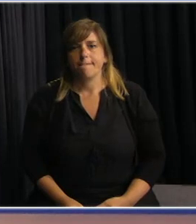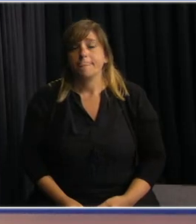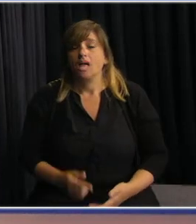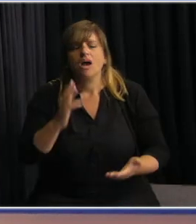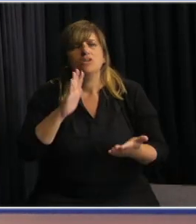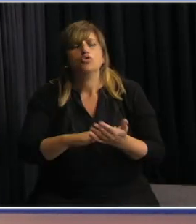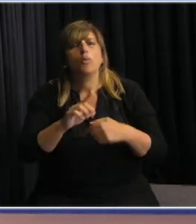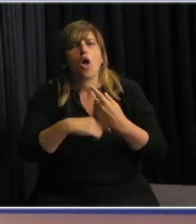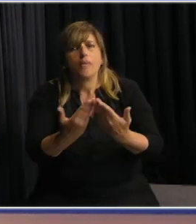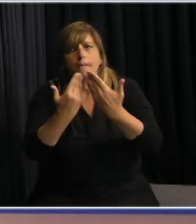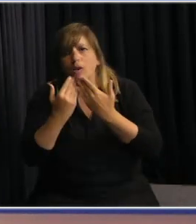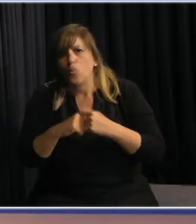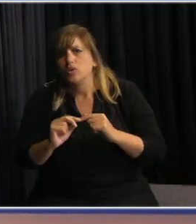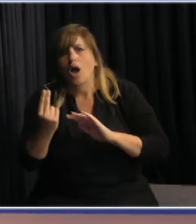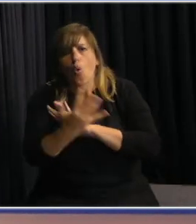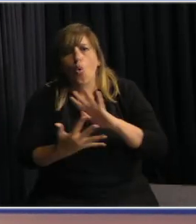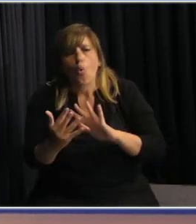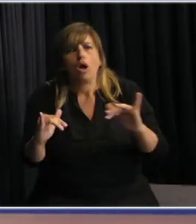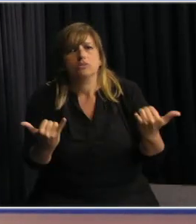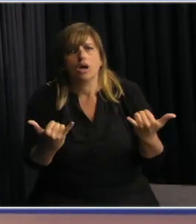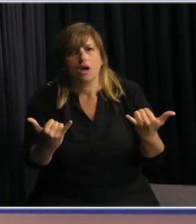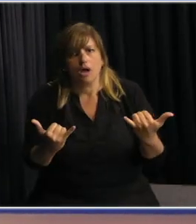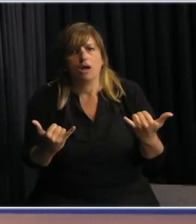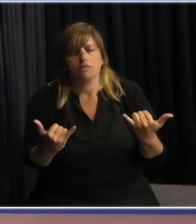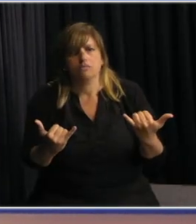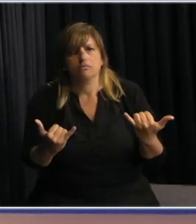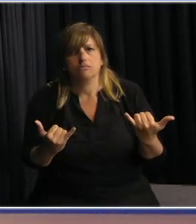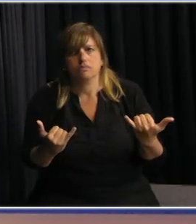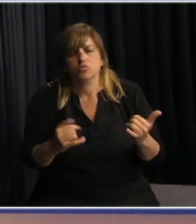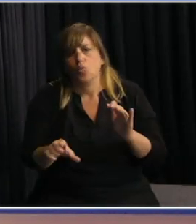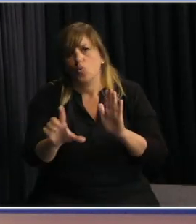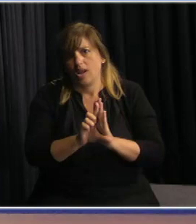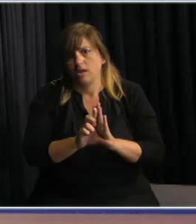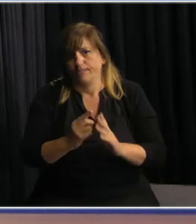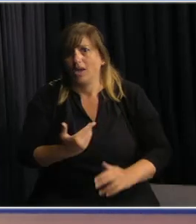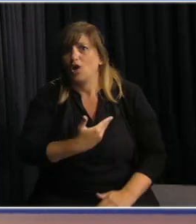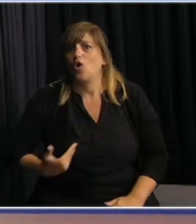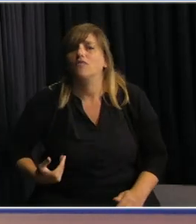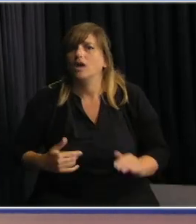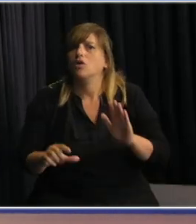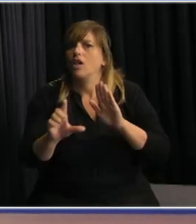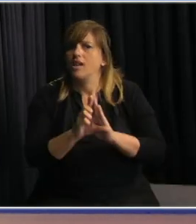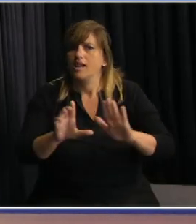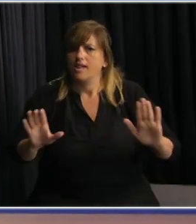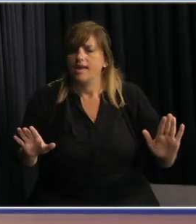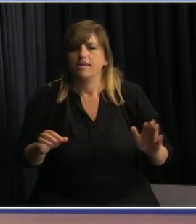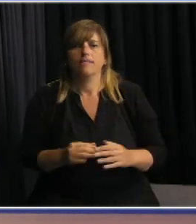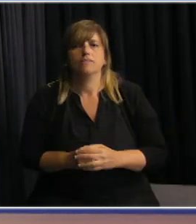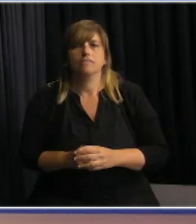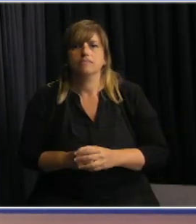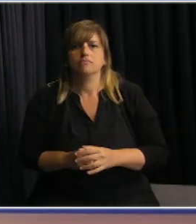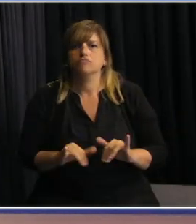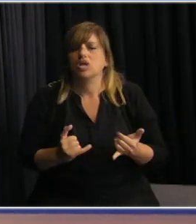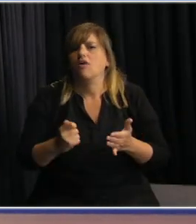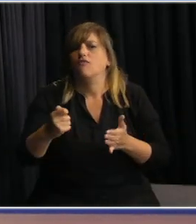Sobre lo otro, el Uruguay ha amparado en la ley, el gobierno uruguayo ha amparado la ley,